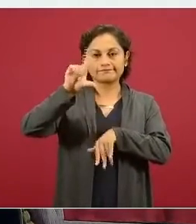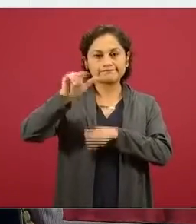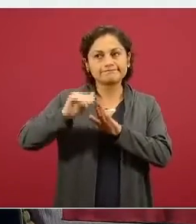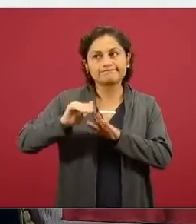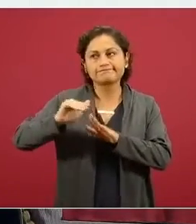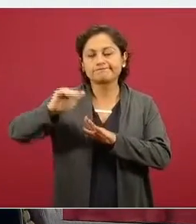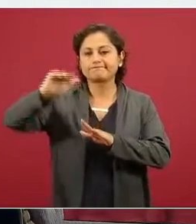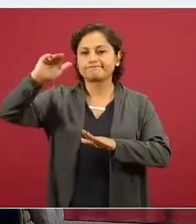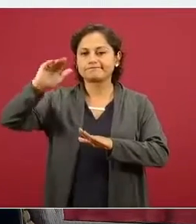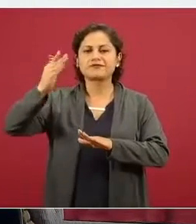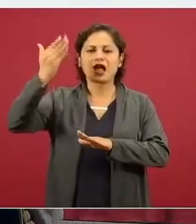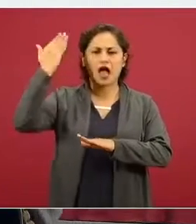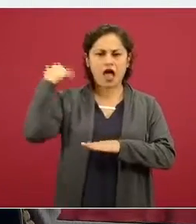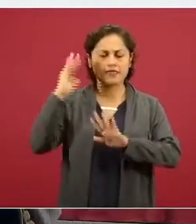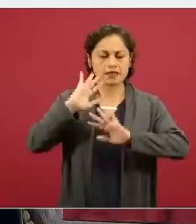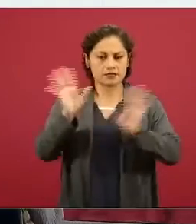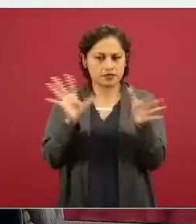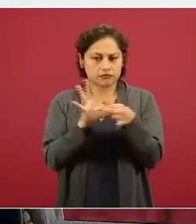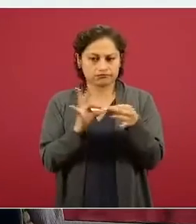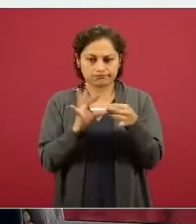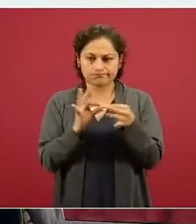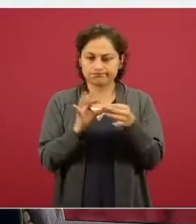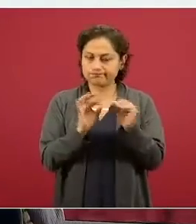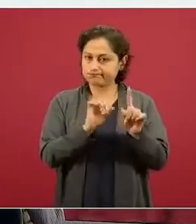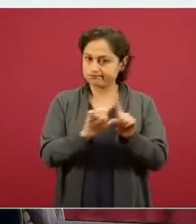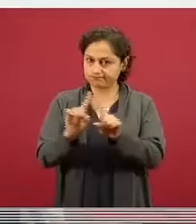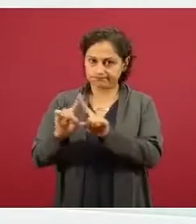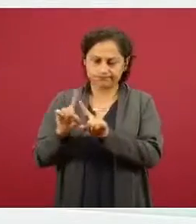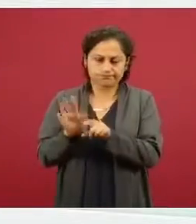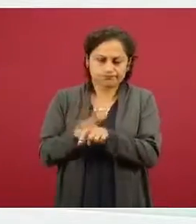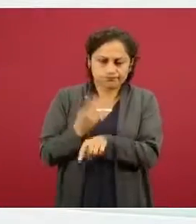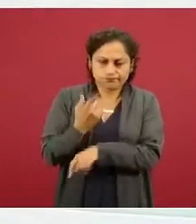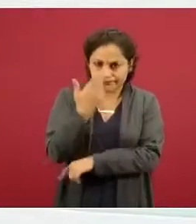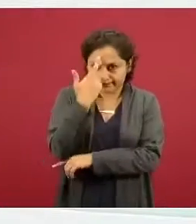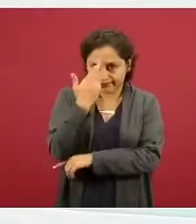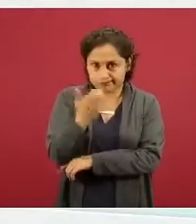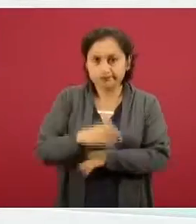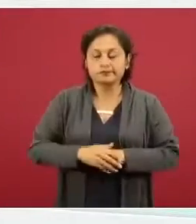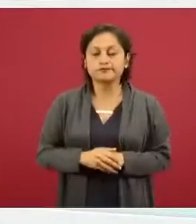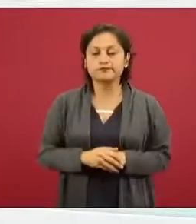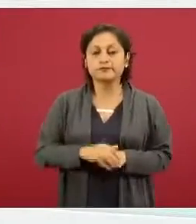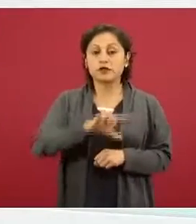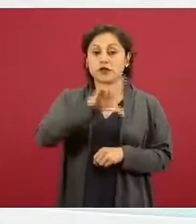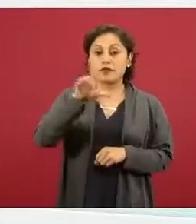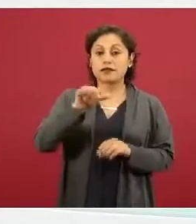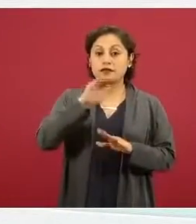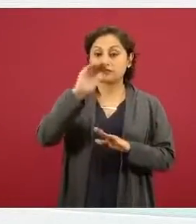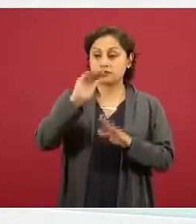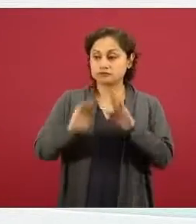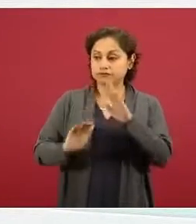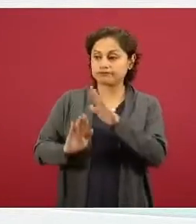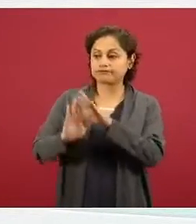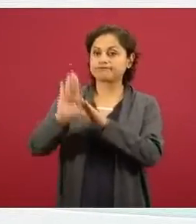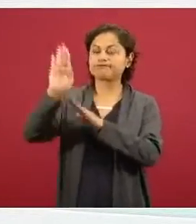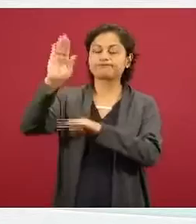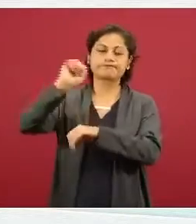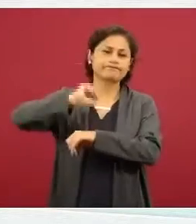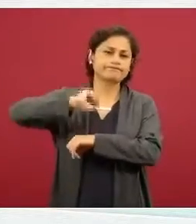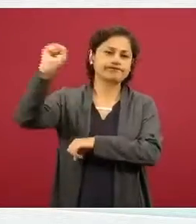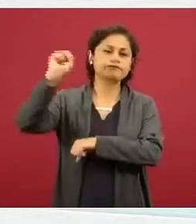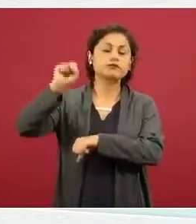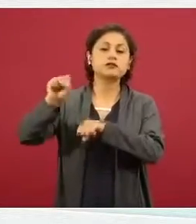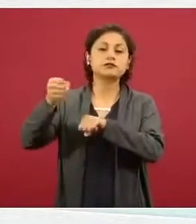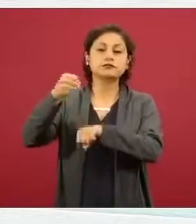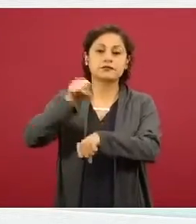ya se ha descrito en varias de las conferencias vespertinas, llegando a su punto máximo en la semana 30, pero a partir de